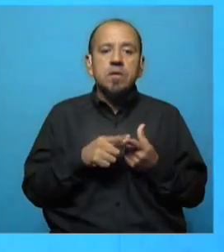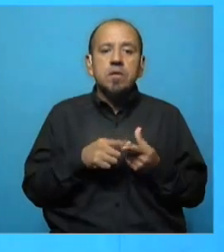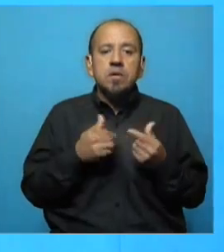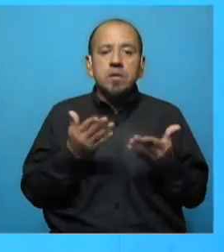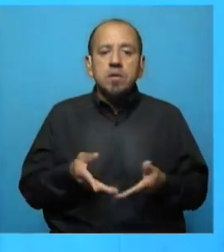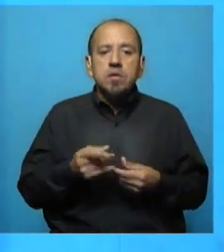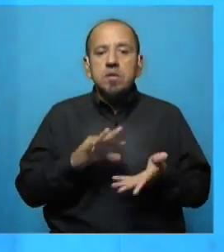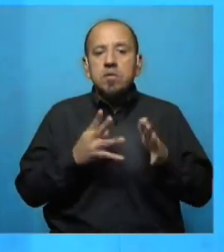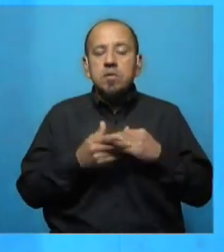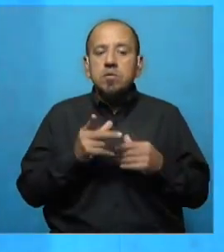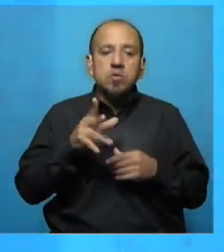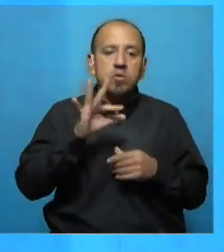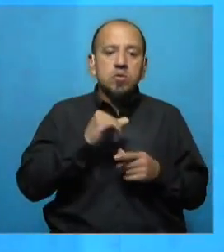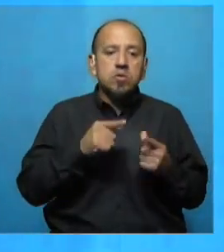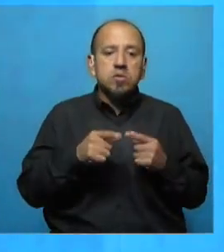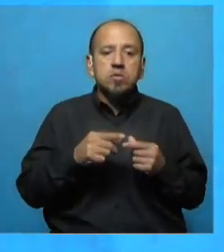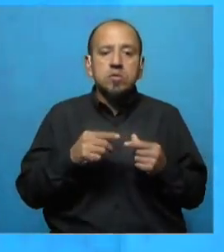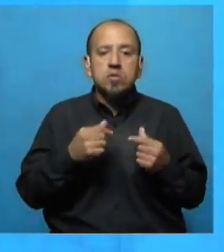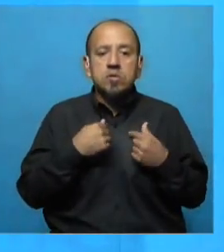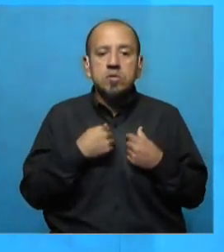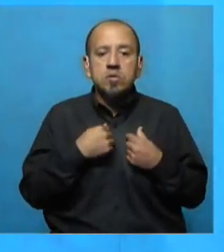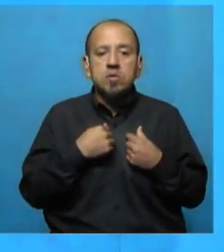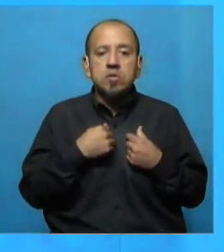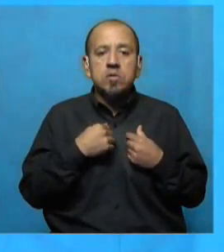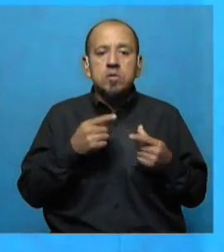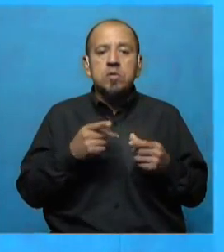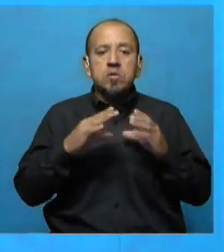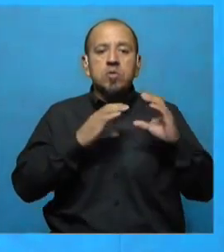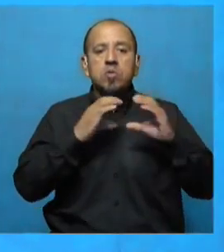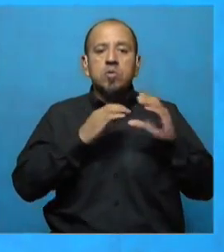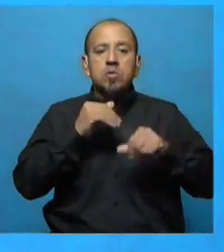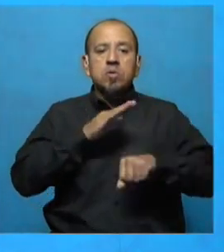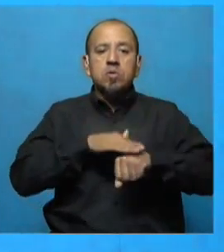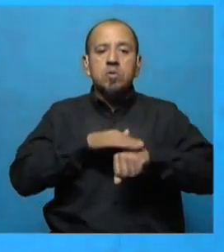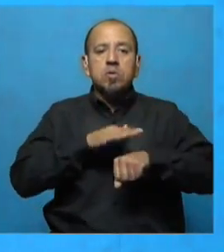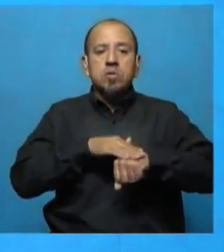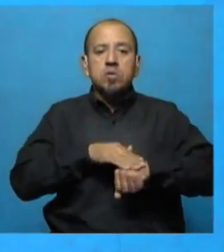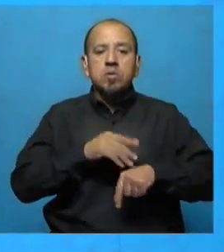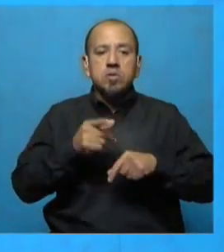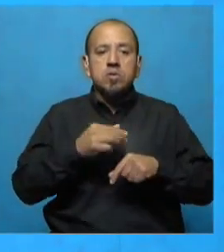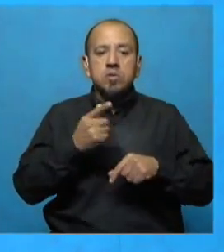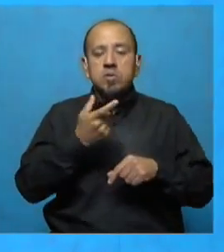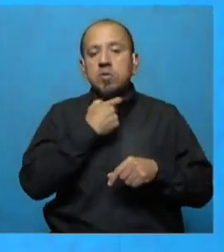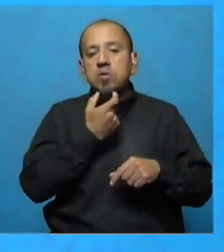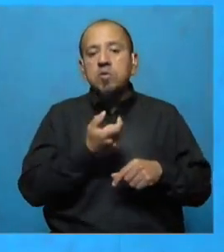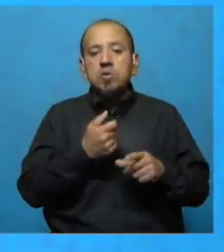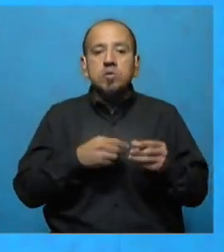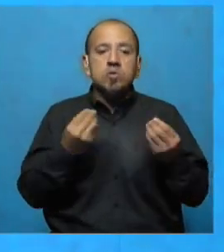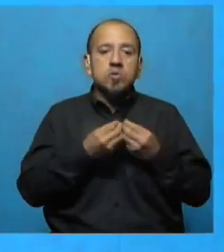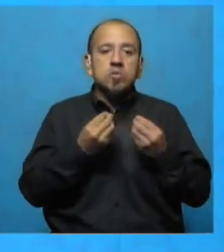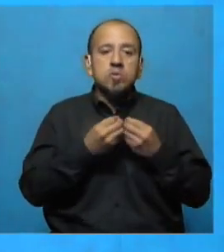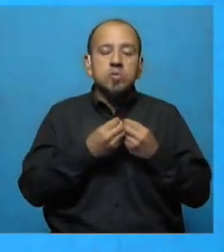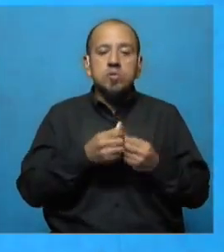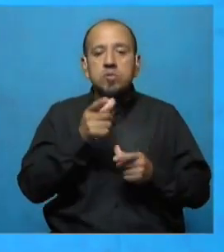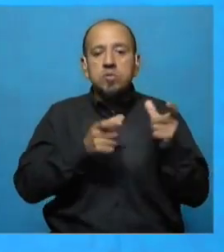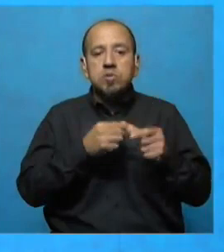tengo que dar forma todos los días Este para mí Los comunicadores tiene una responsabilidad al tener una voz amplificada y que mucha gente Presta